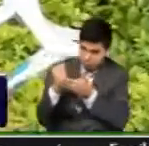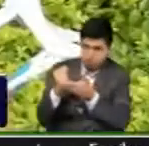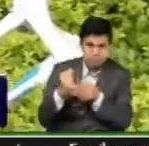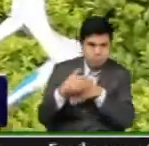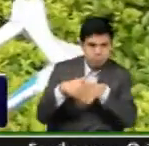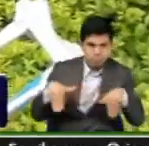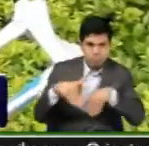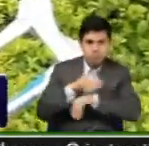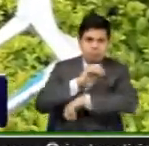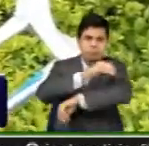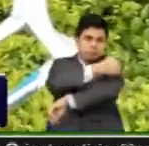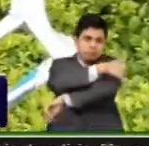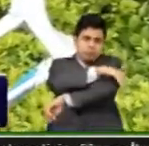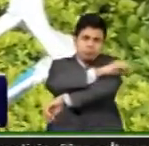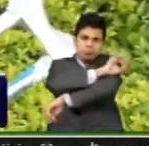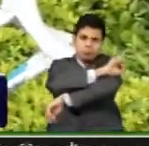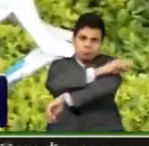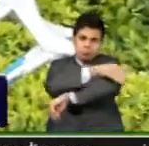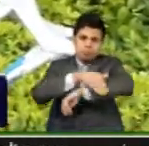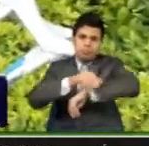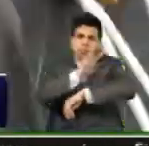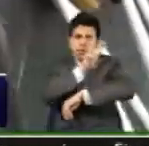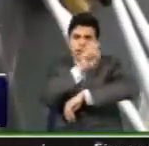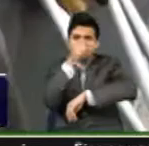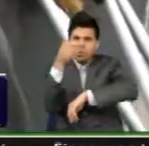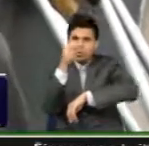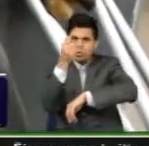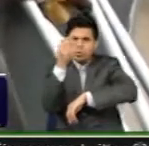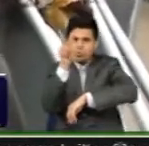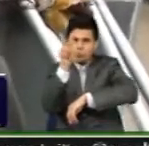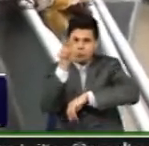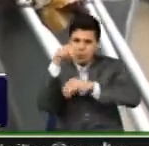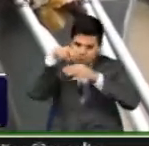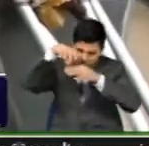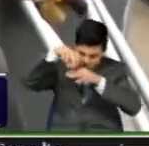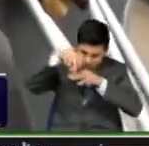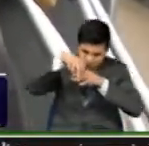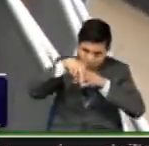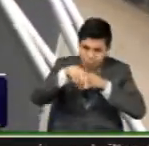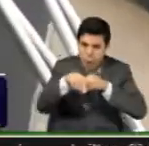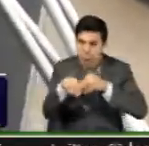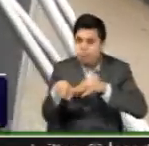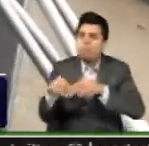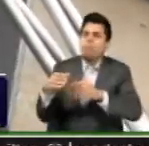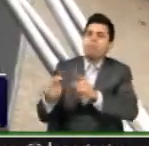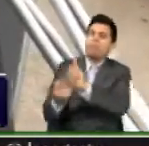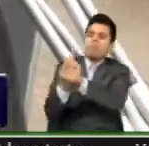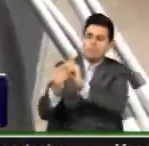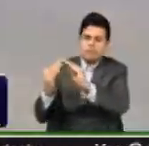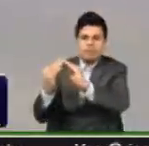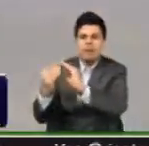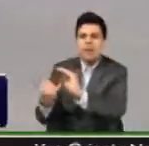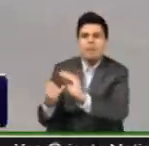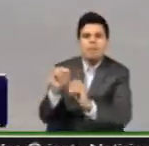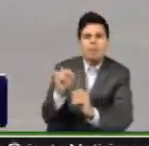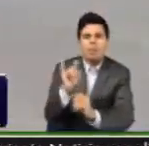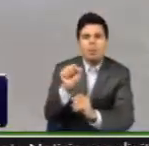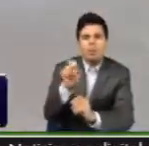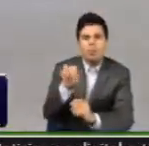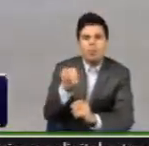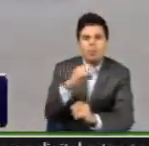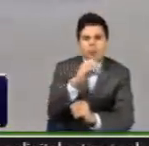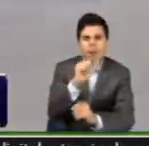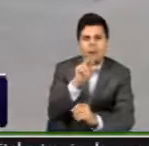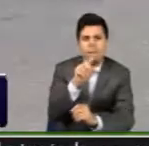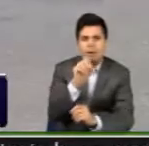dirección, calle 15 con 812 del barrio Gaitán. Unas escaleras lo guiarán hasta la vivienda en donde habita Juan Carlos, a la espera que